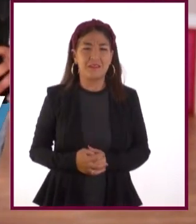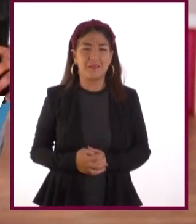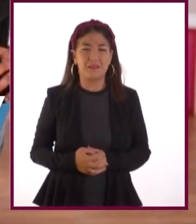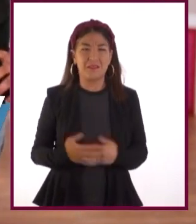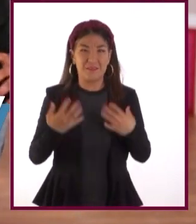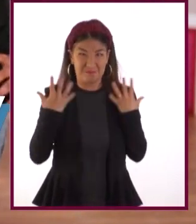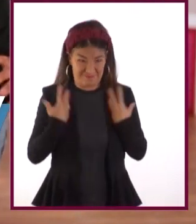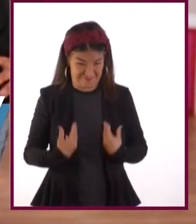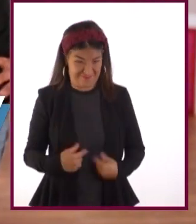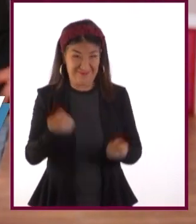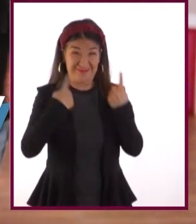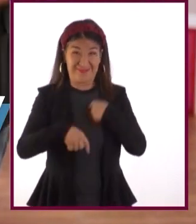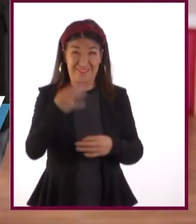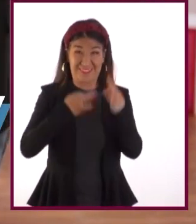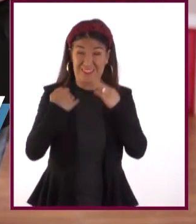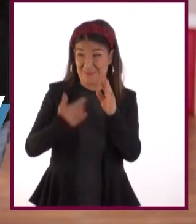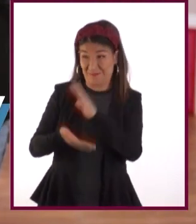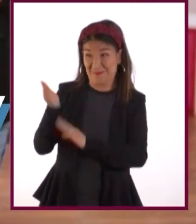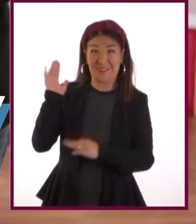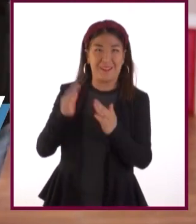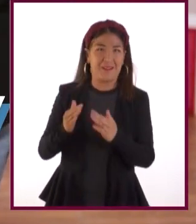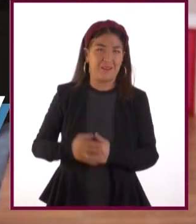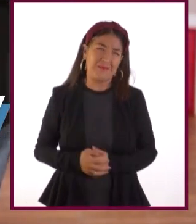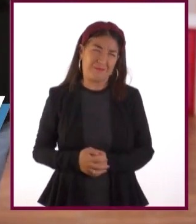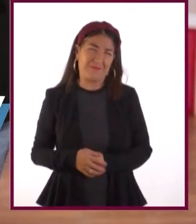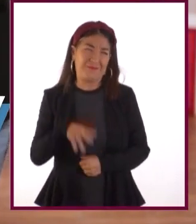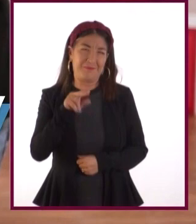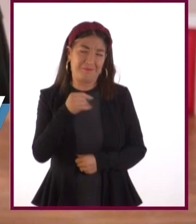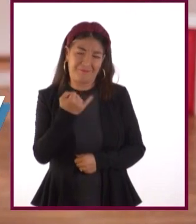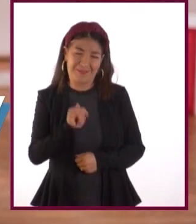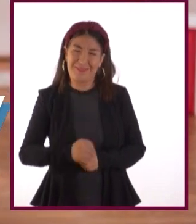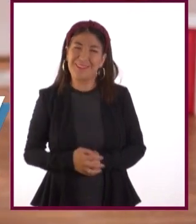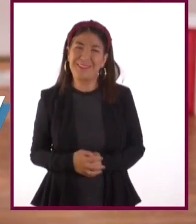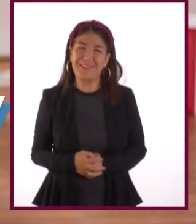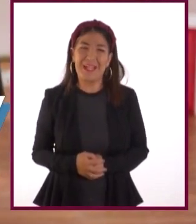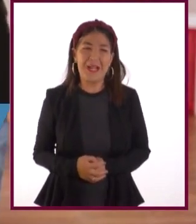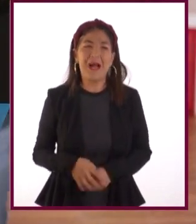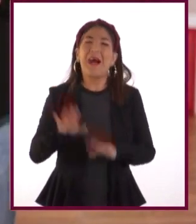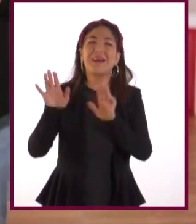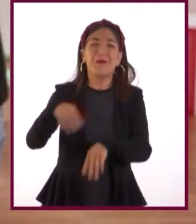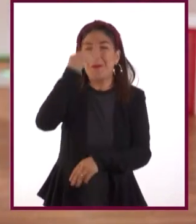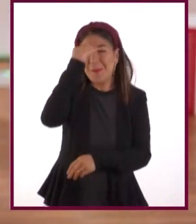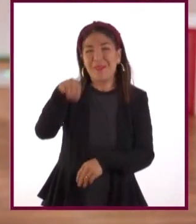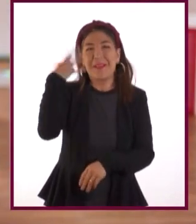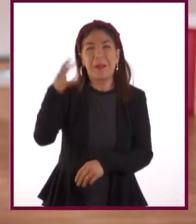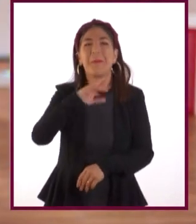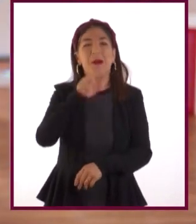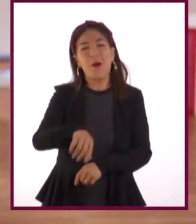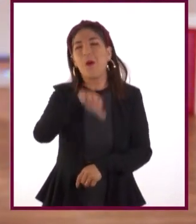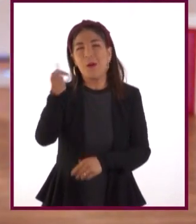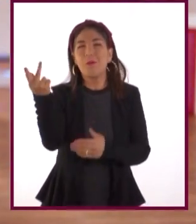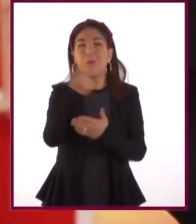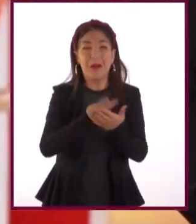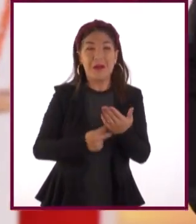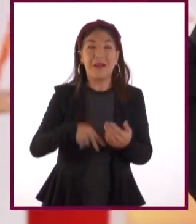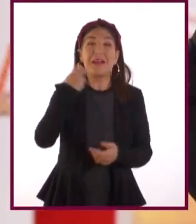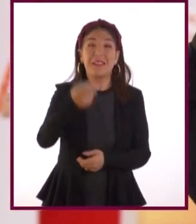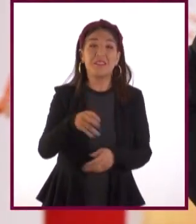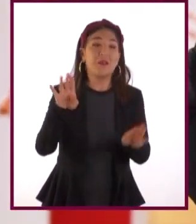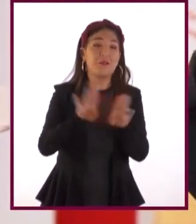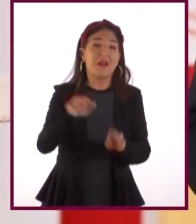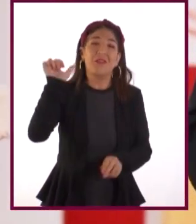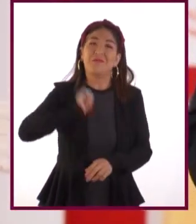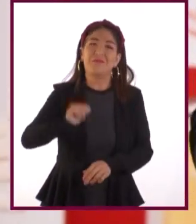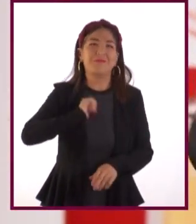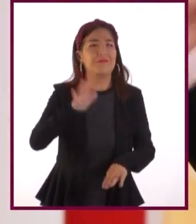Pero irme vestido así en mi casa, pues como que tampoco es para tanto, ¿no? Bueno, mejor dejémoslo para otro programa. Al final, que en